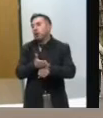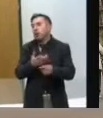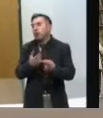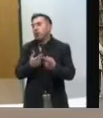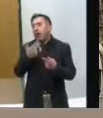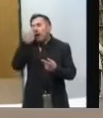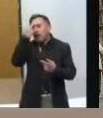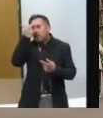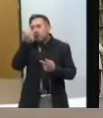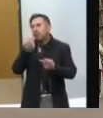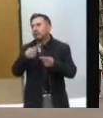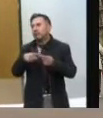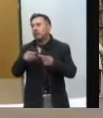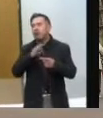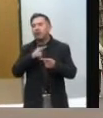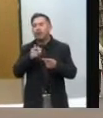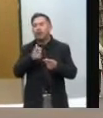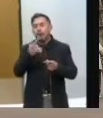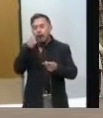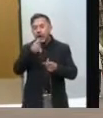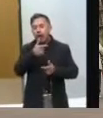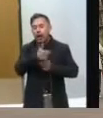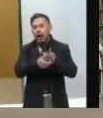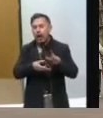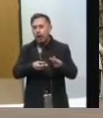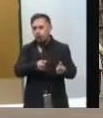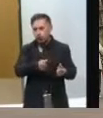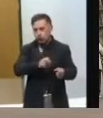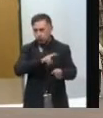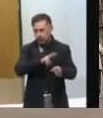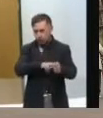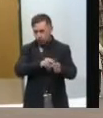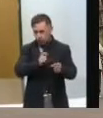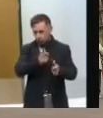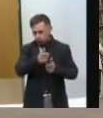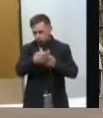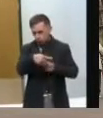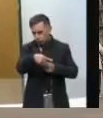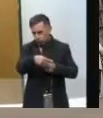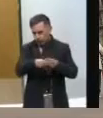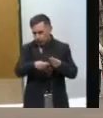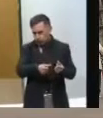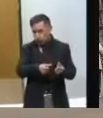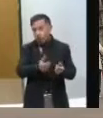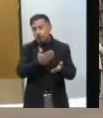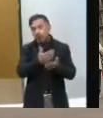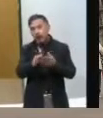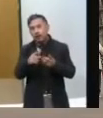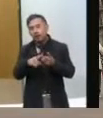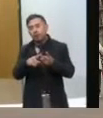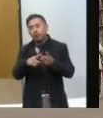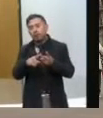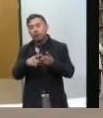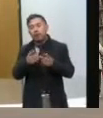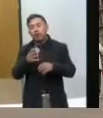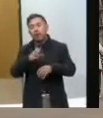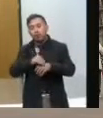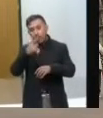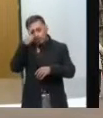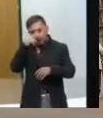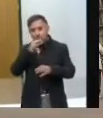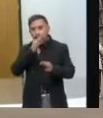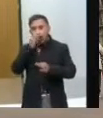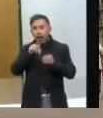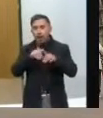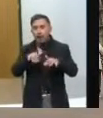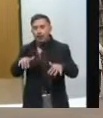por las prerrogativas para el gasto ordinario, más no para las prerrogativas para los procesos de campaña porque